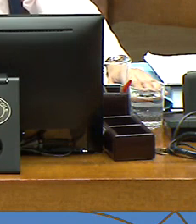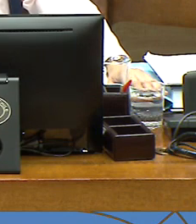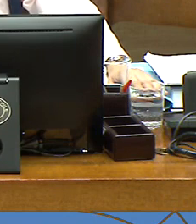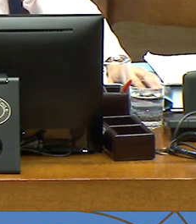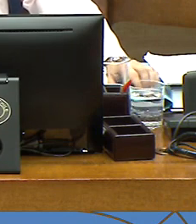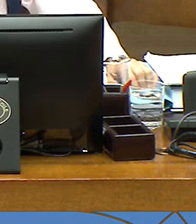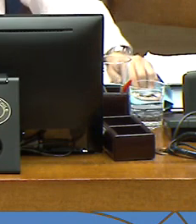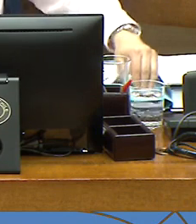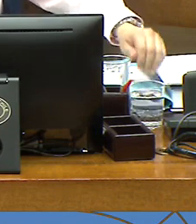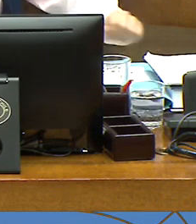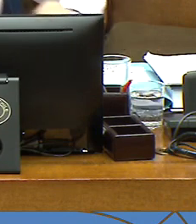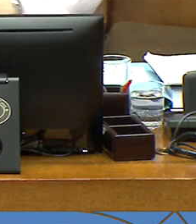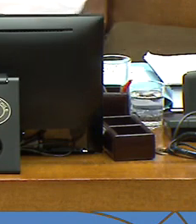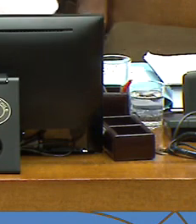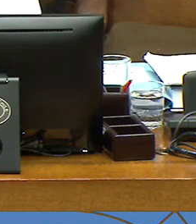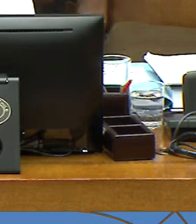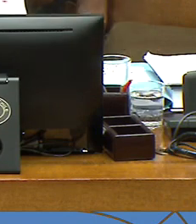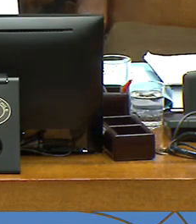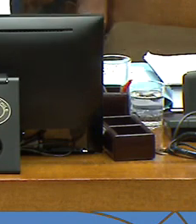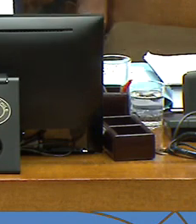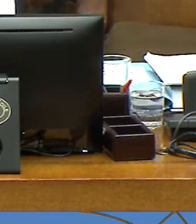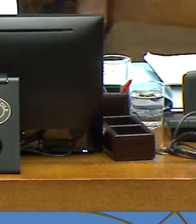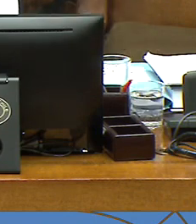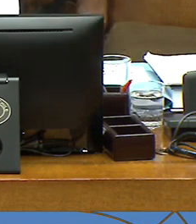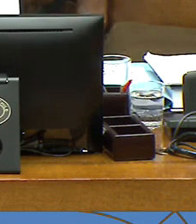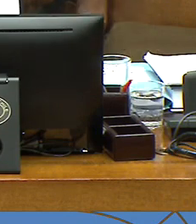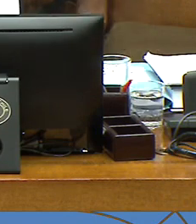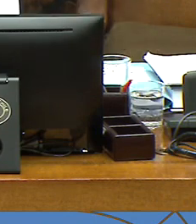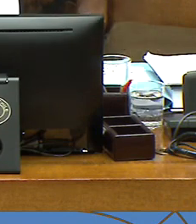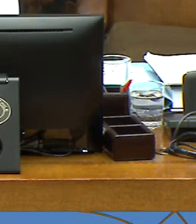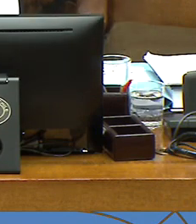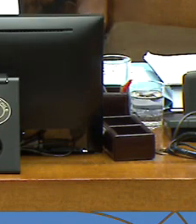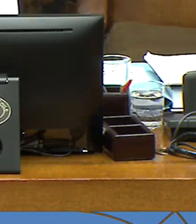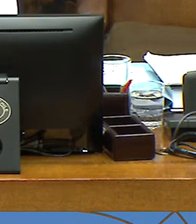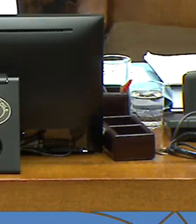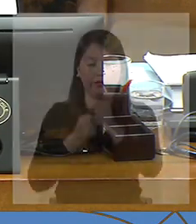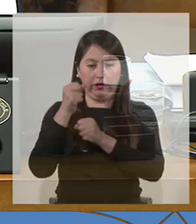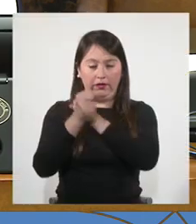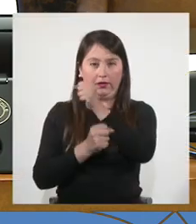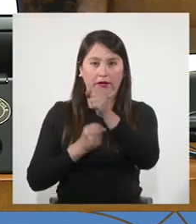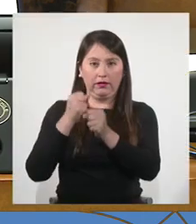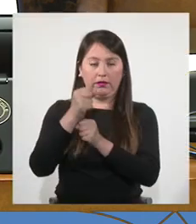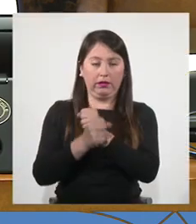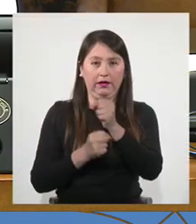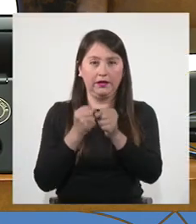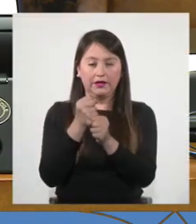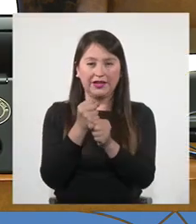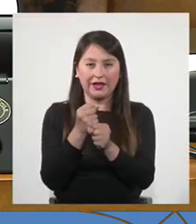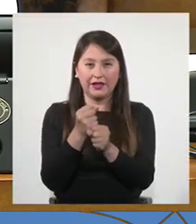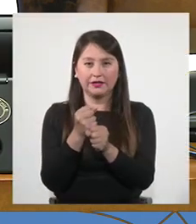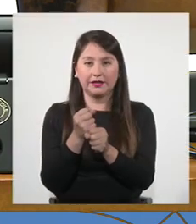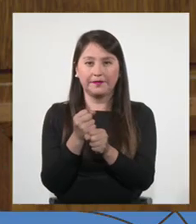Presidente, este es un debate que viene hace años. Tiene que ver con el espectro